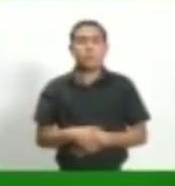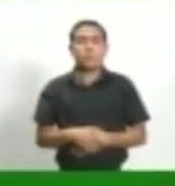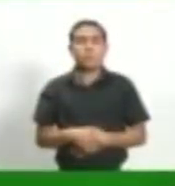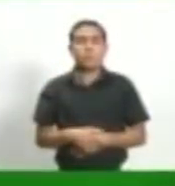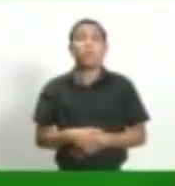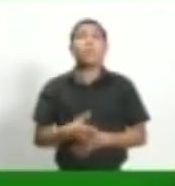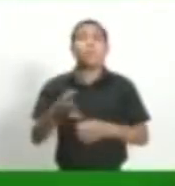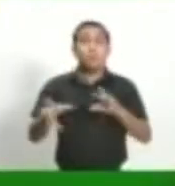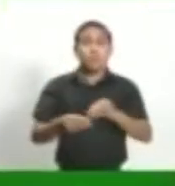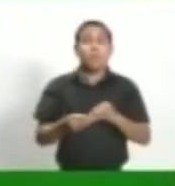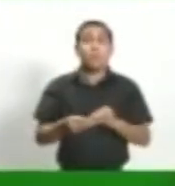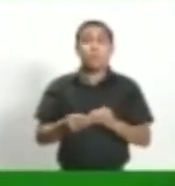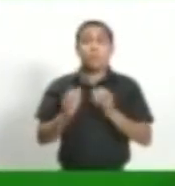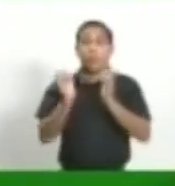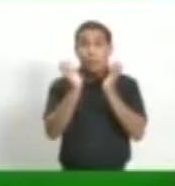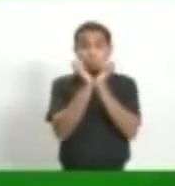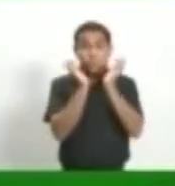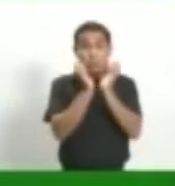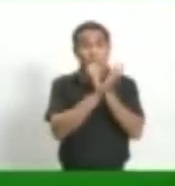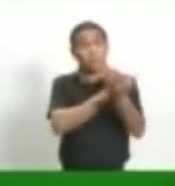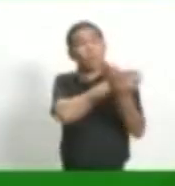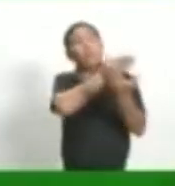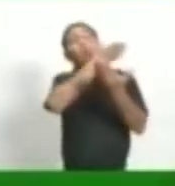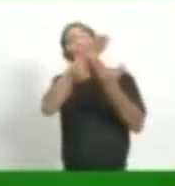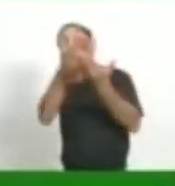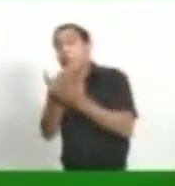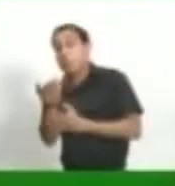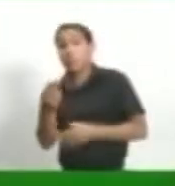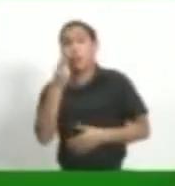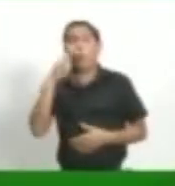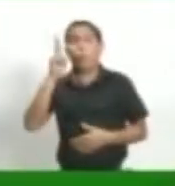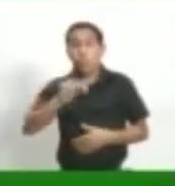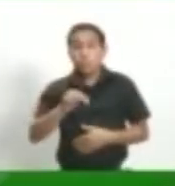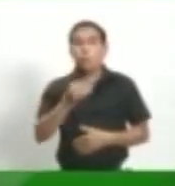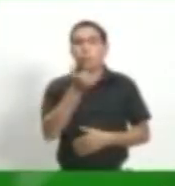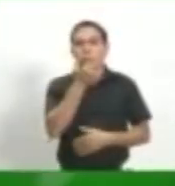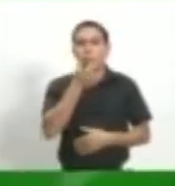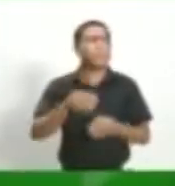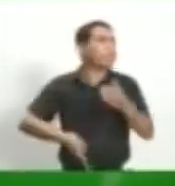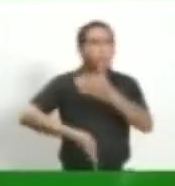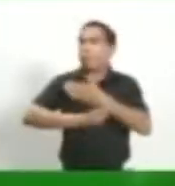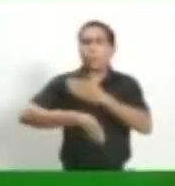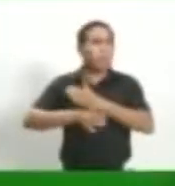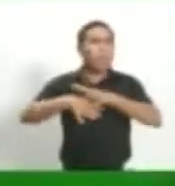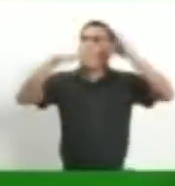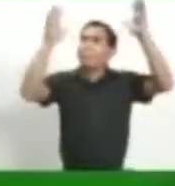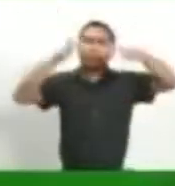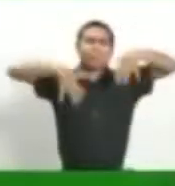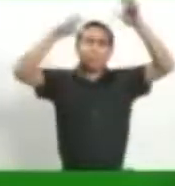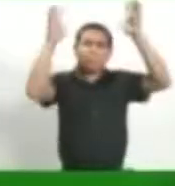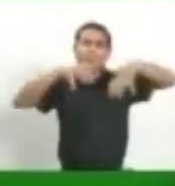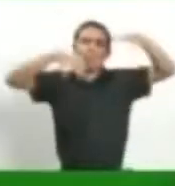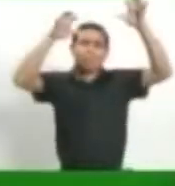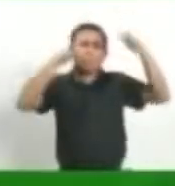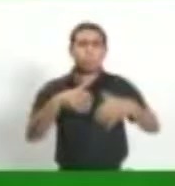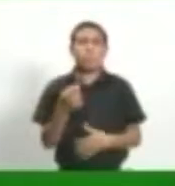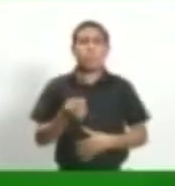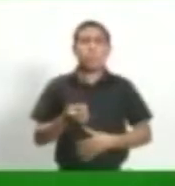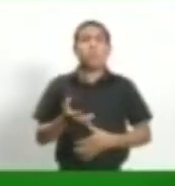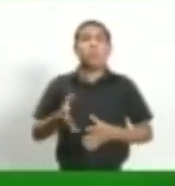desde mayo hasta junio se presentarán estos fenómenos, tuvimos un reporte el